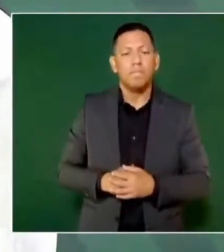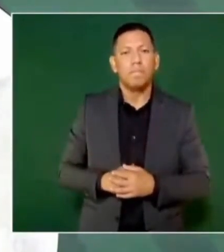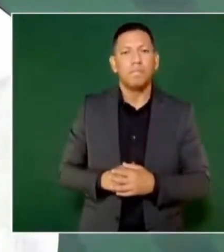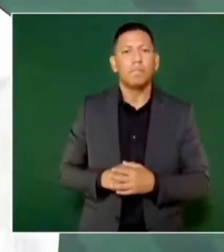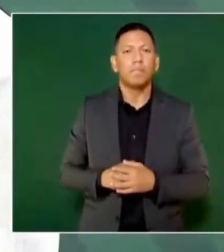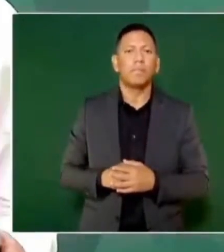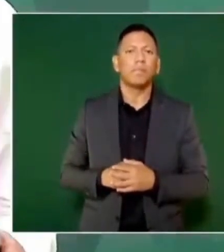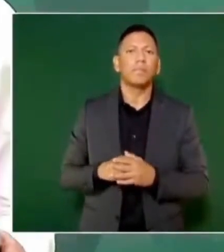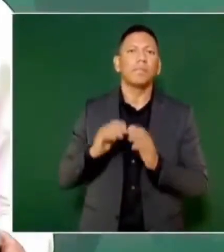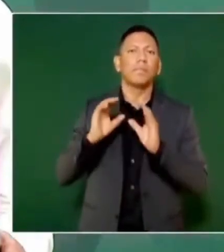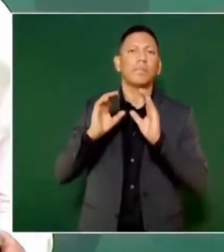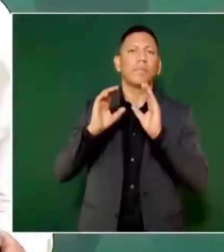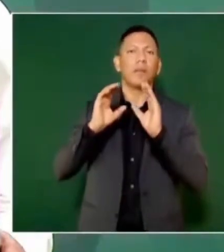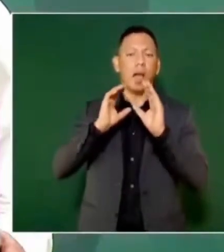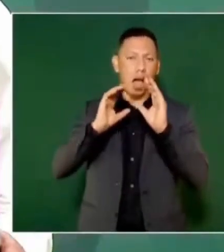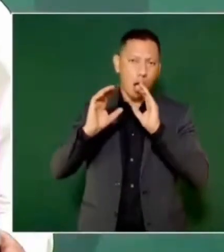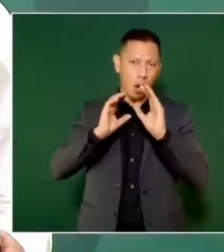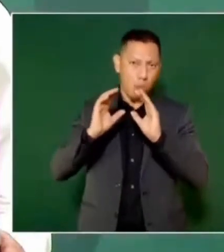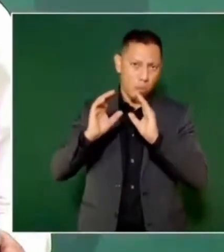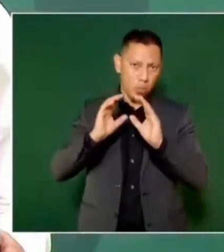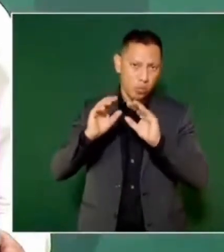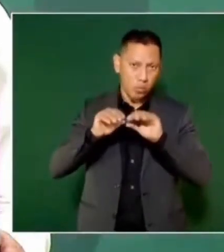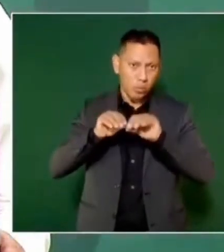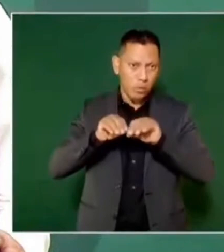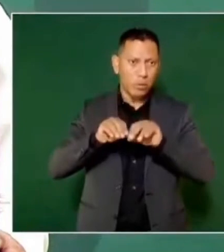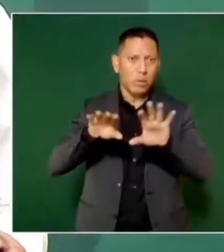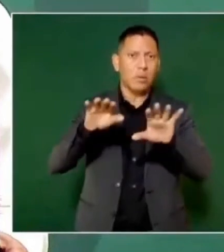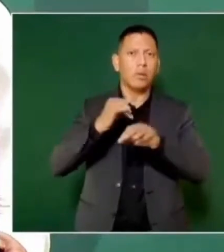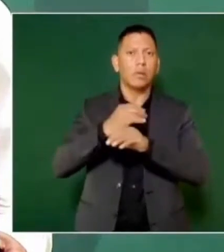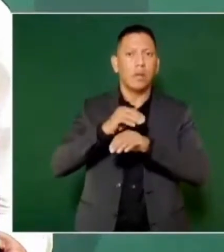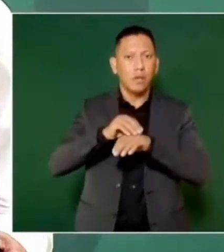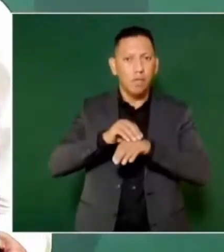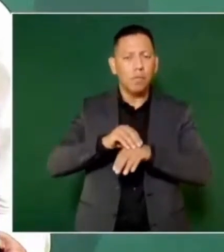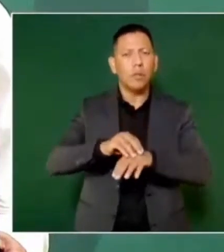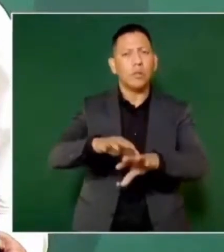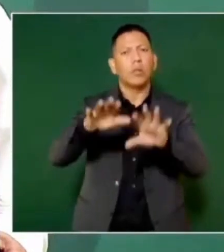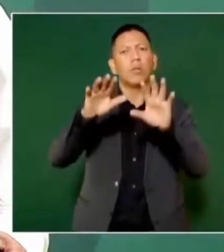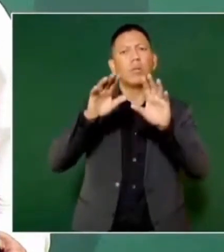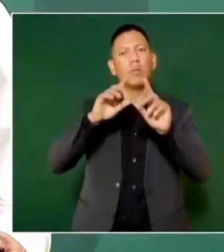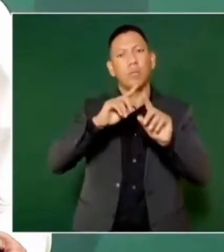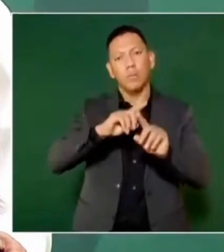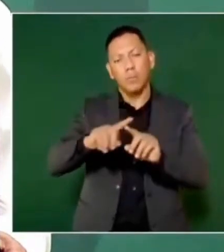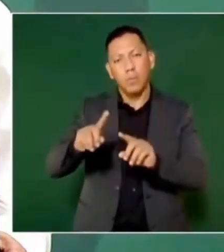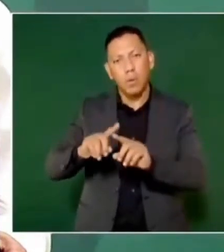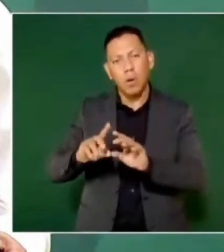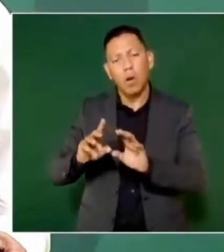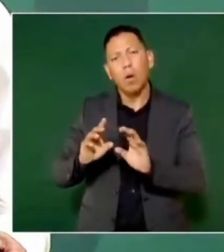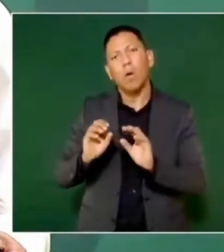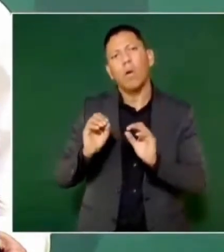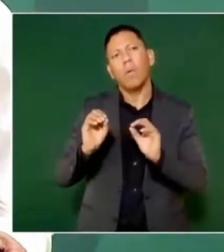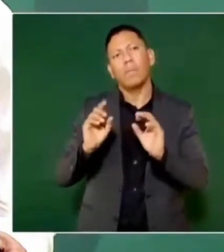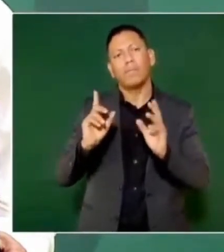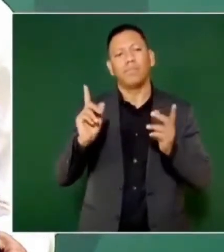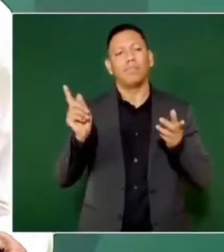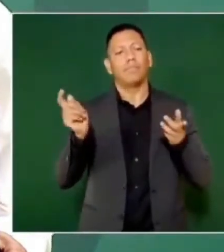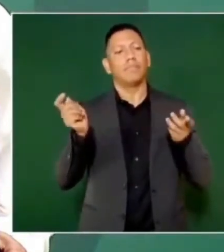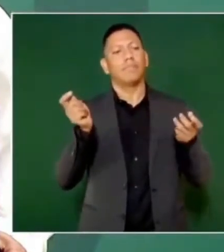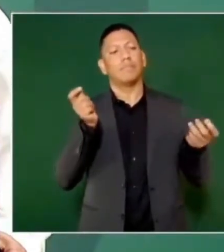la comunicación, de la información, mejor dicho, de la manipulación,